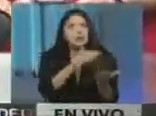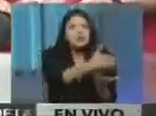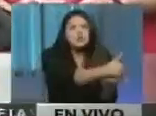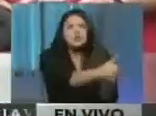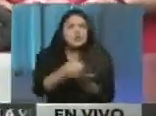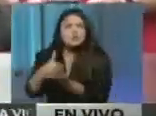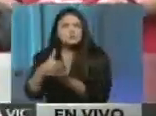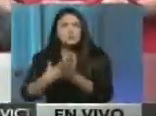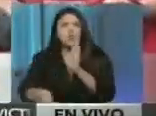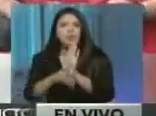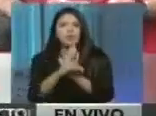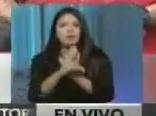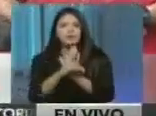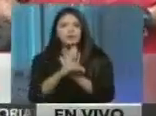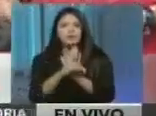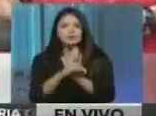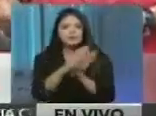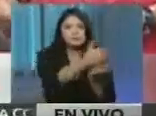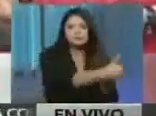al pueblo.